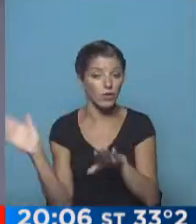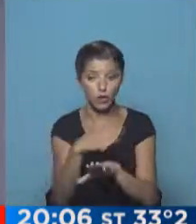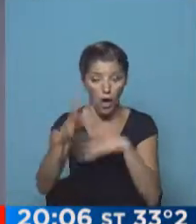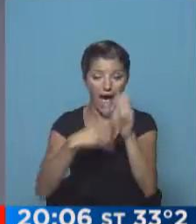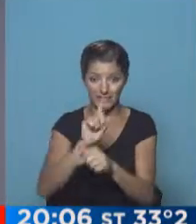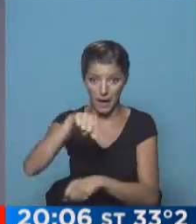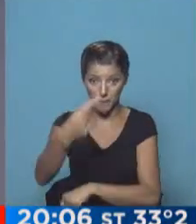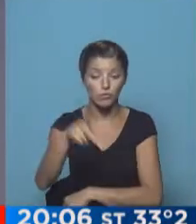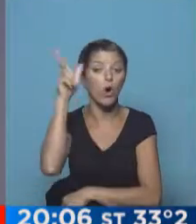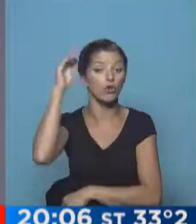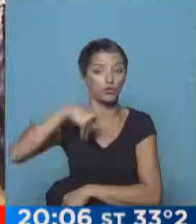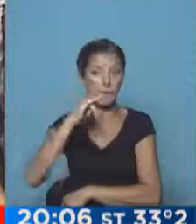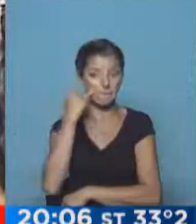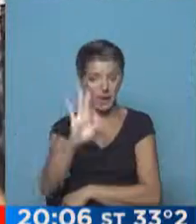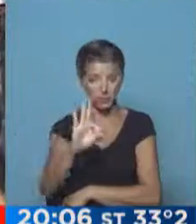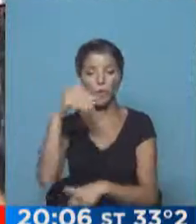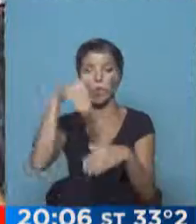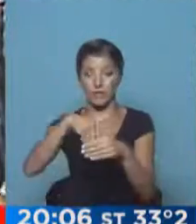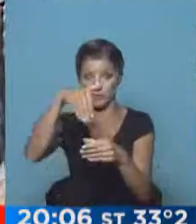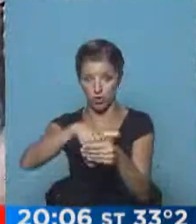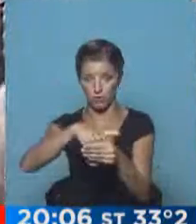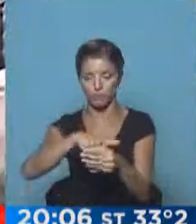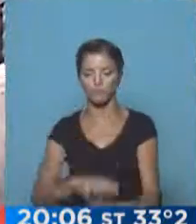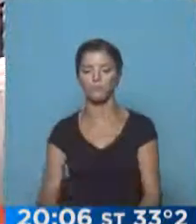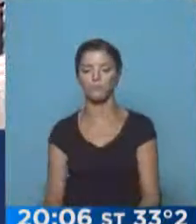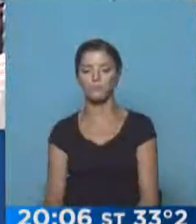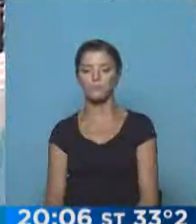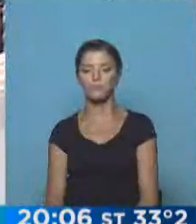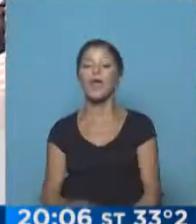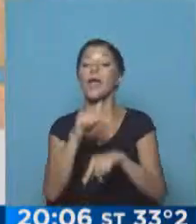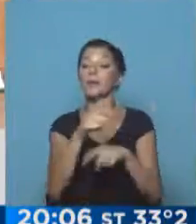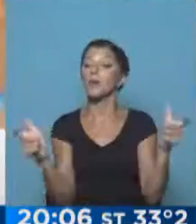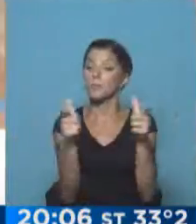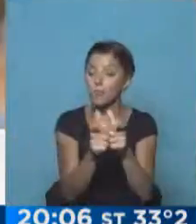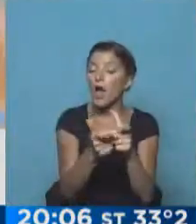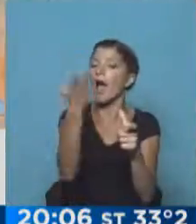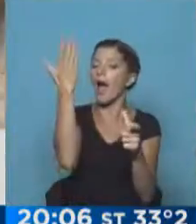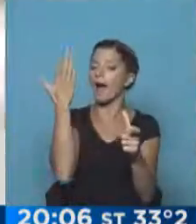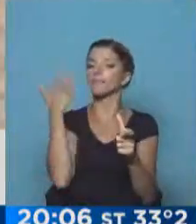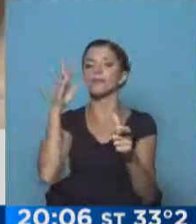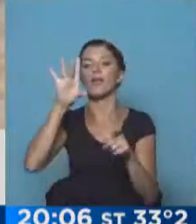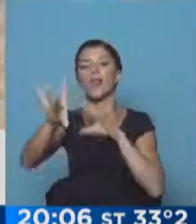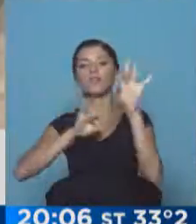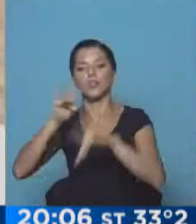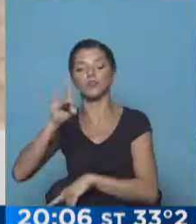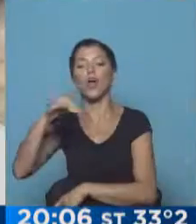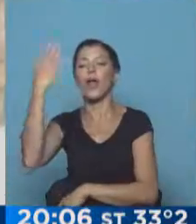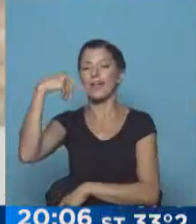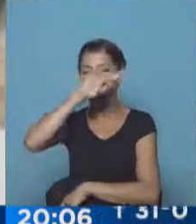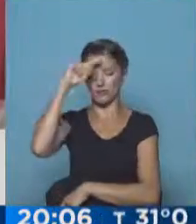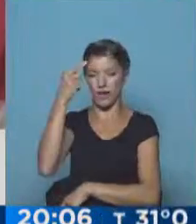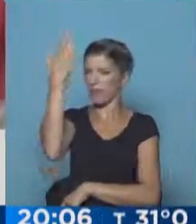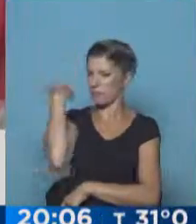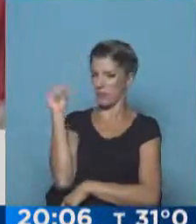elecciones del 8 de mayo. El encuentro celebrado luego de la derrota en las elecciones nacionales del pasado